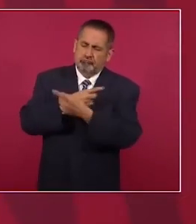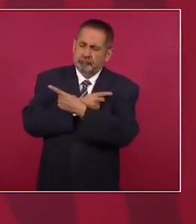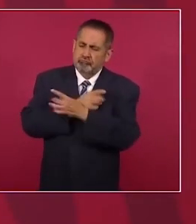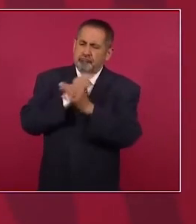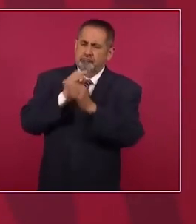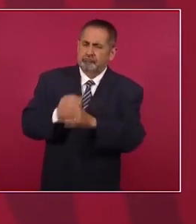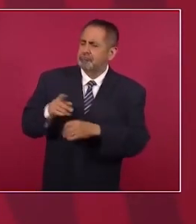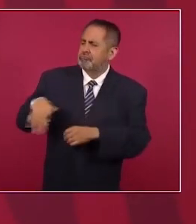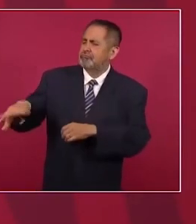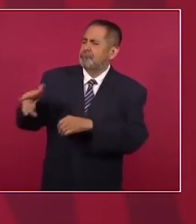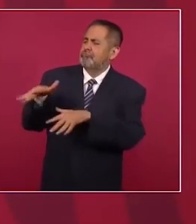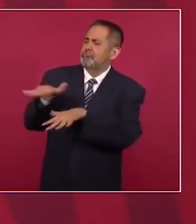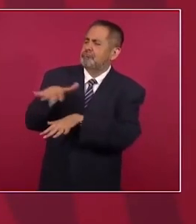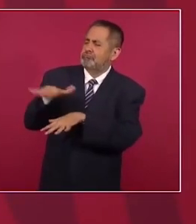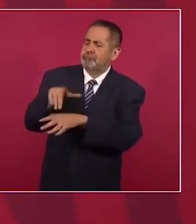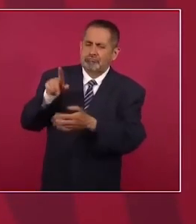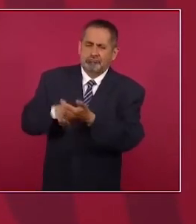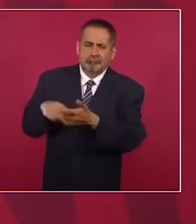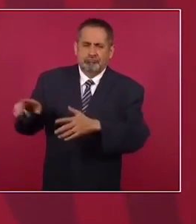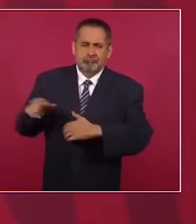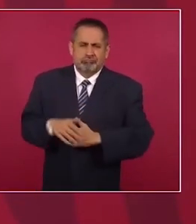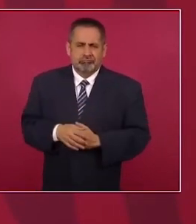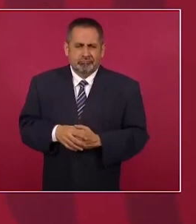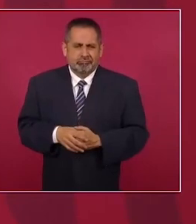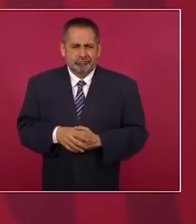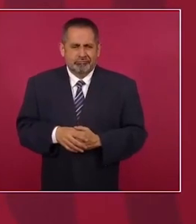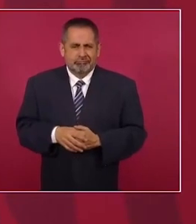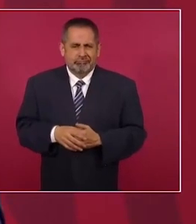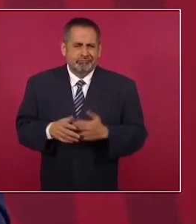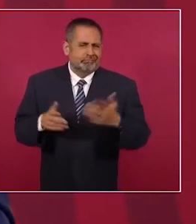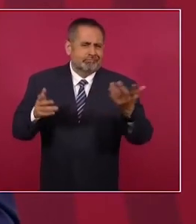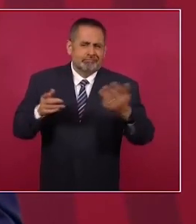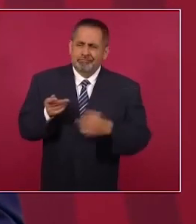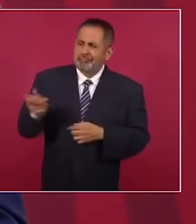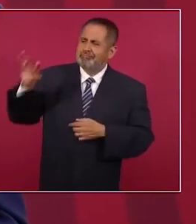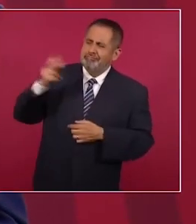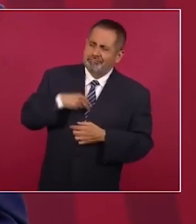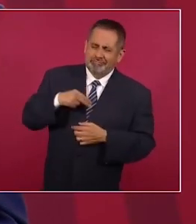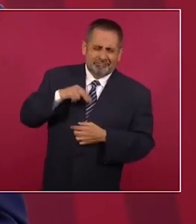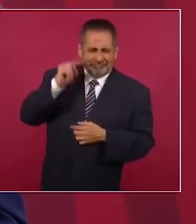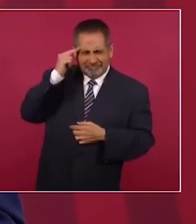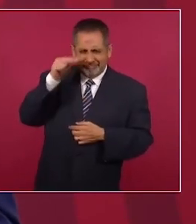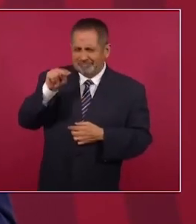es chusma, que no pagan impuestos, somos nacos, ¿no?